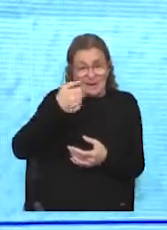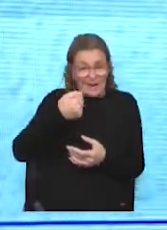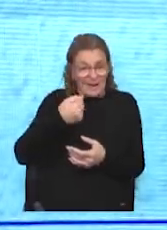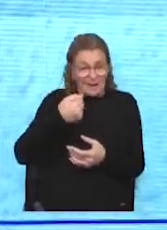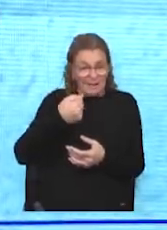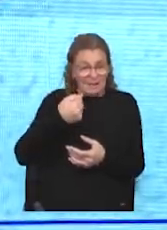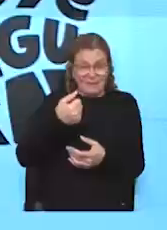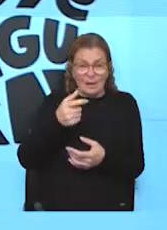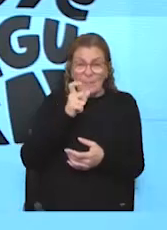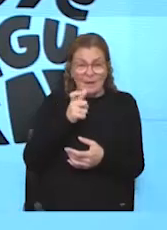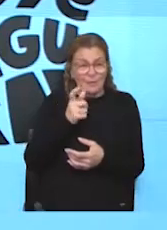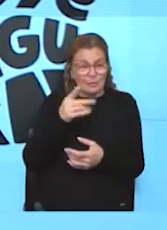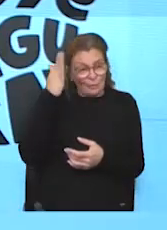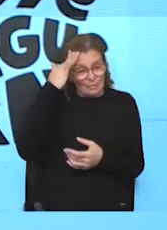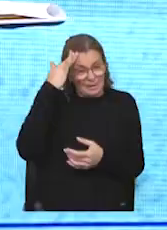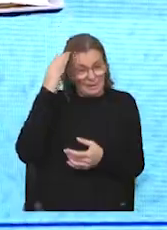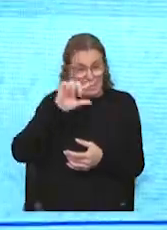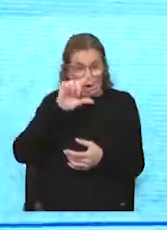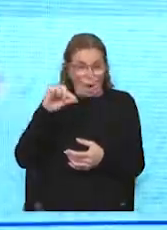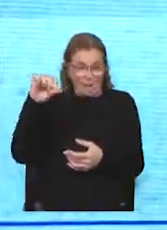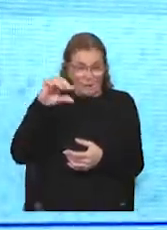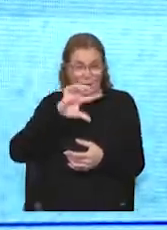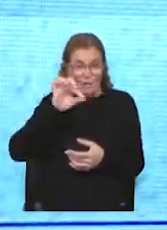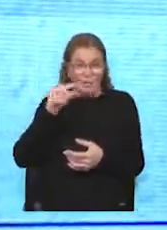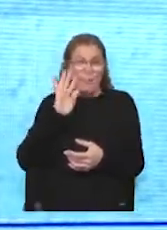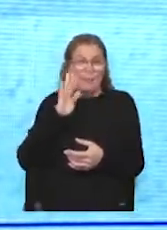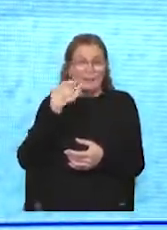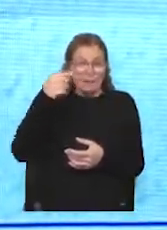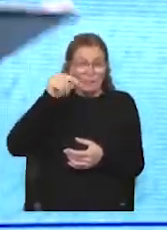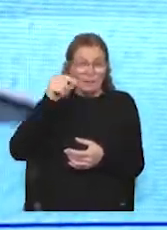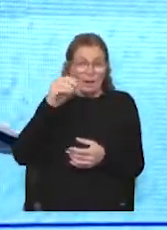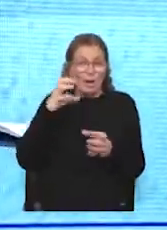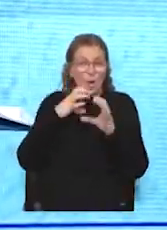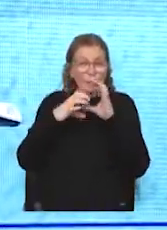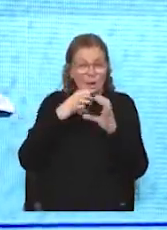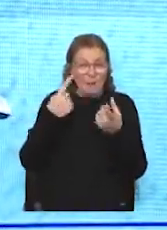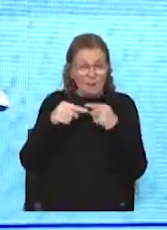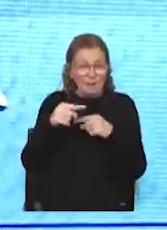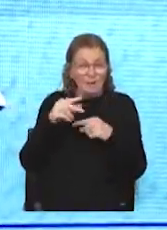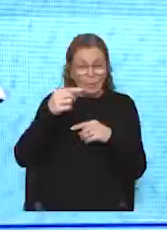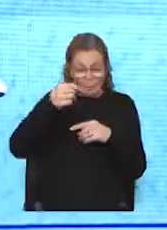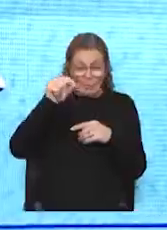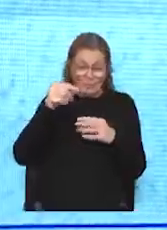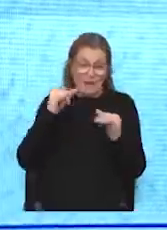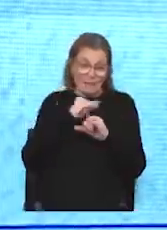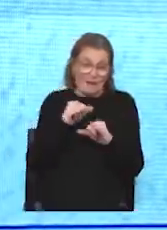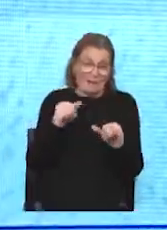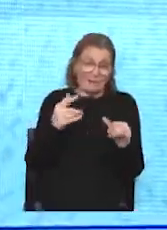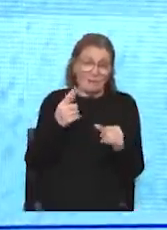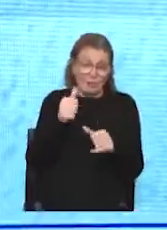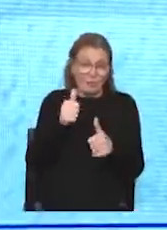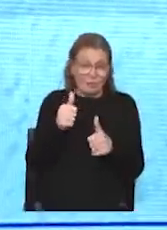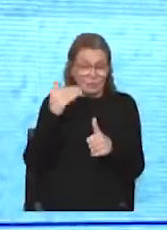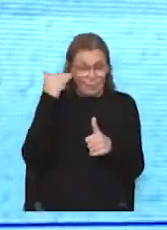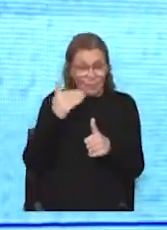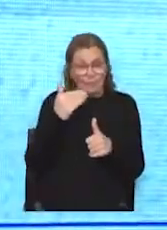Y entonces yo sé que para logito y que no parece un acento que es un coso de comunicación pero termina siendo un acento al final está todo bien soy